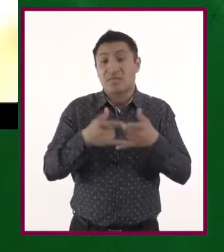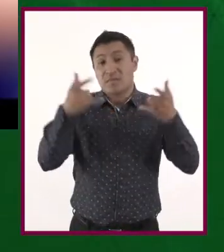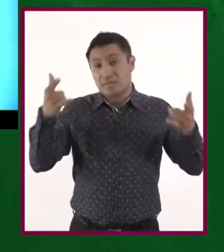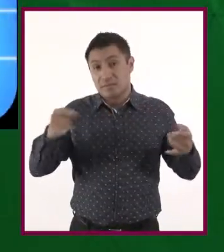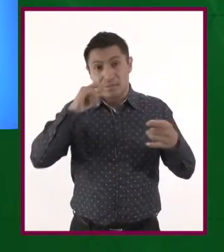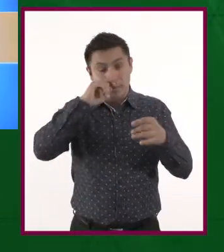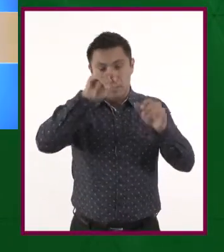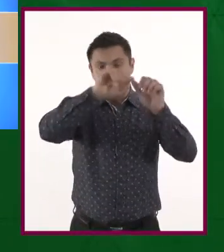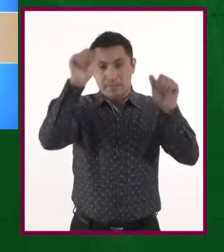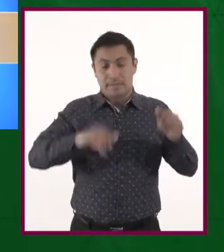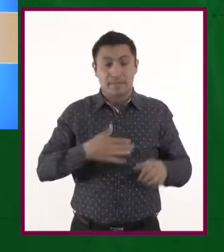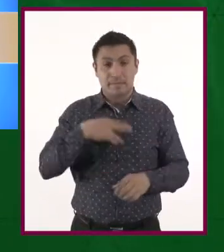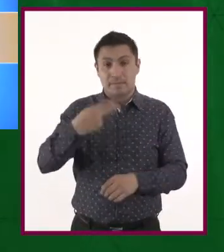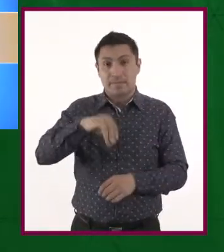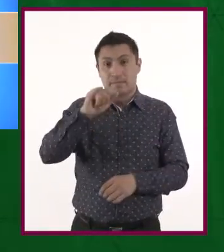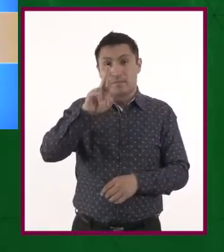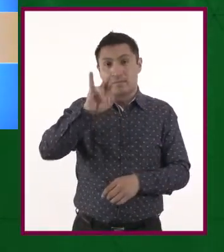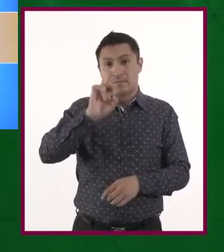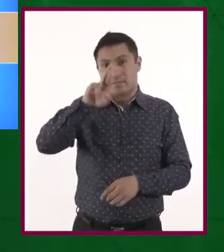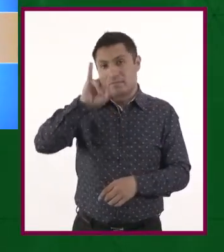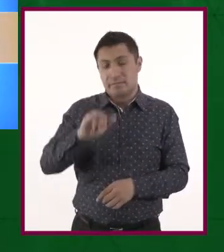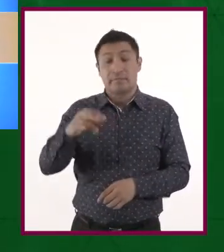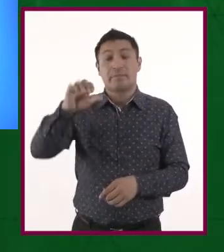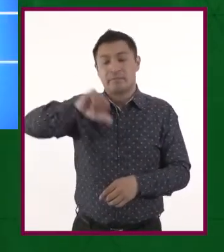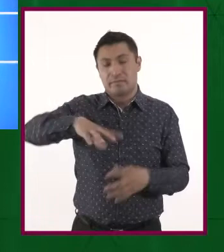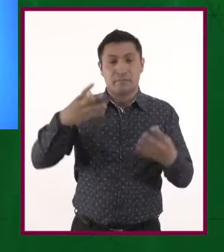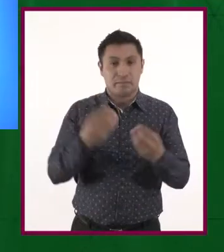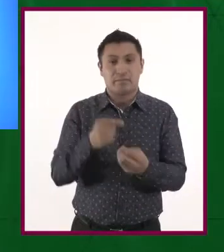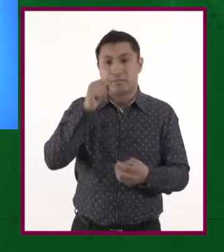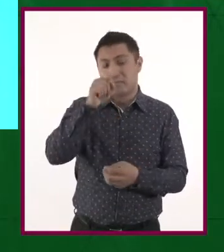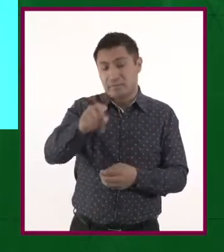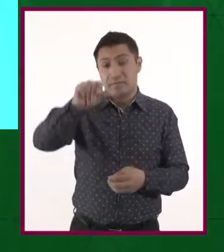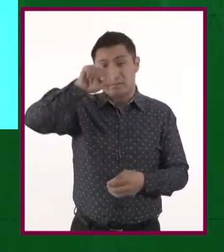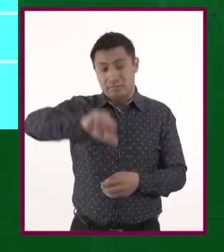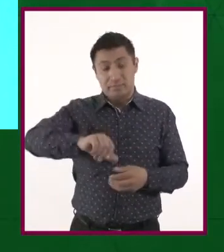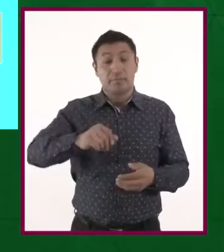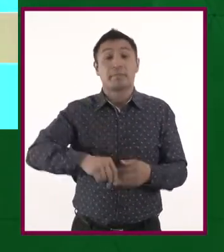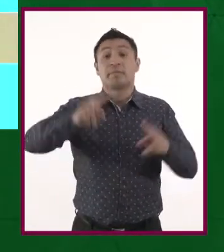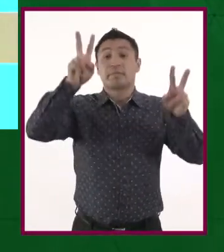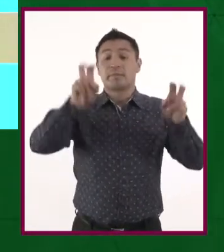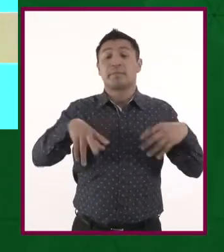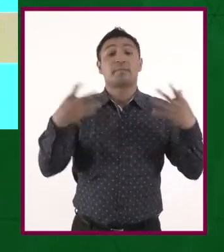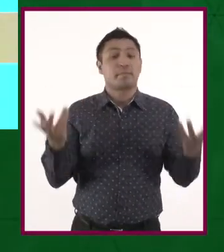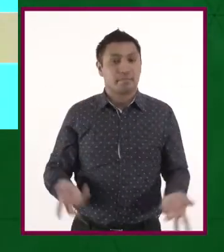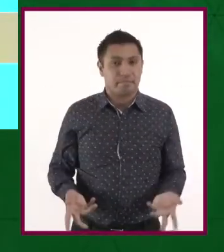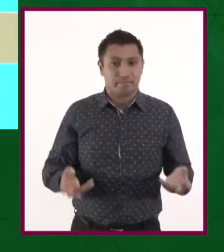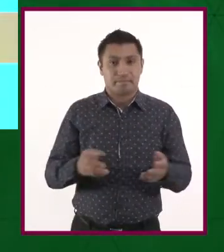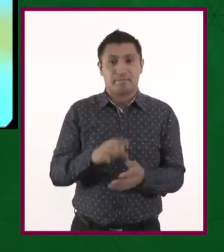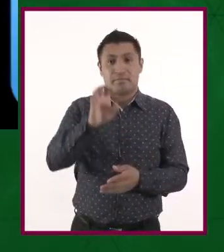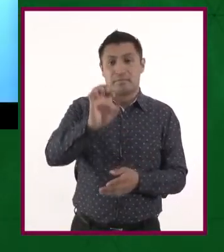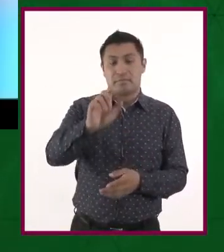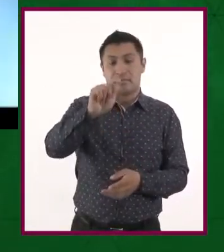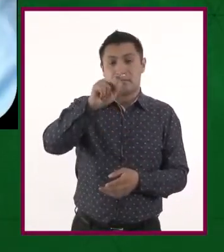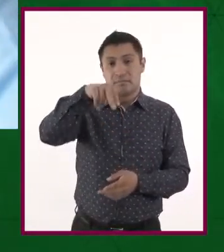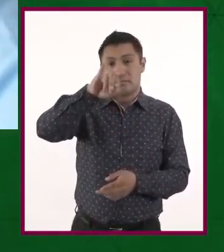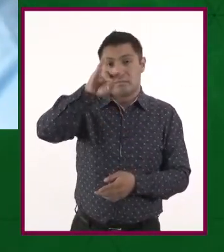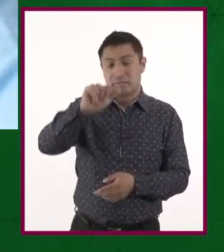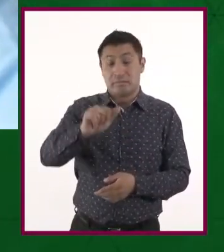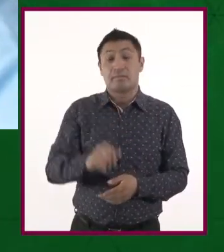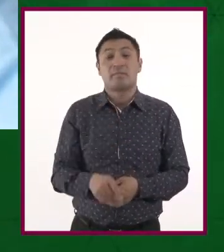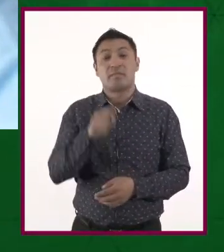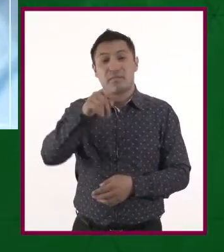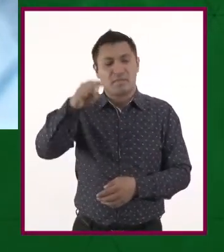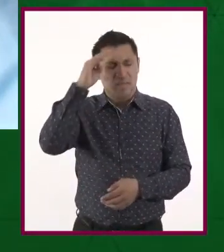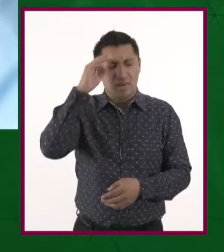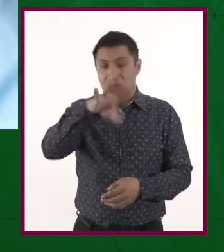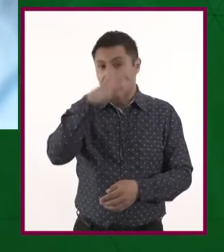artístico. Mi nombre es Irari y te acompañaré en este recorrido. El tema de hoy es la etnia. Piensa